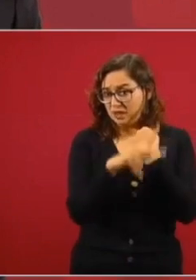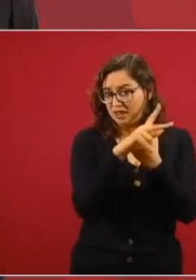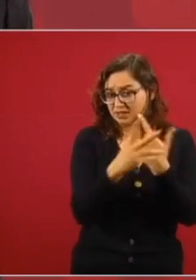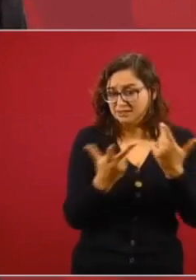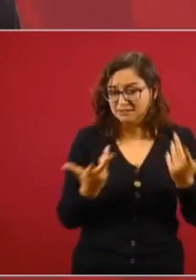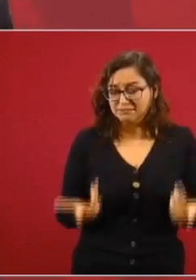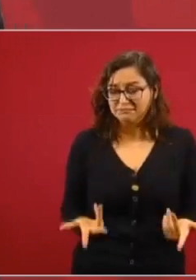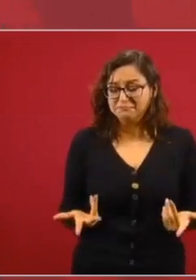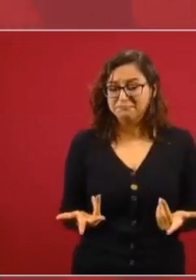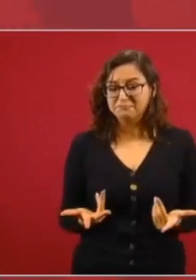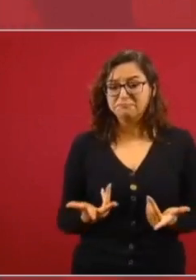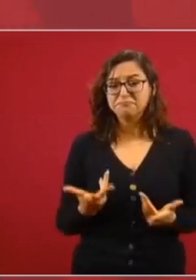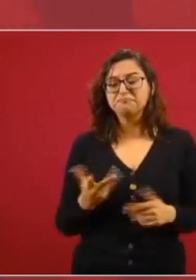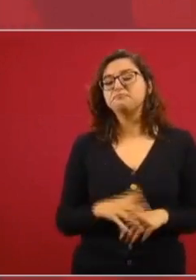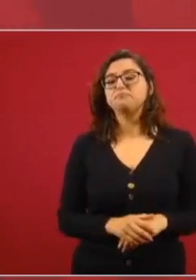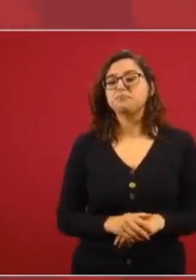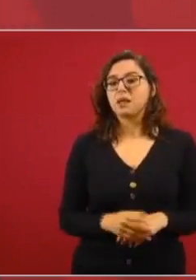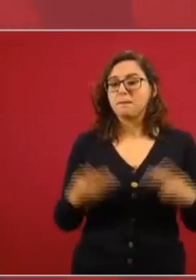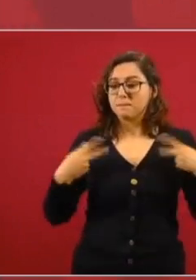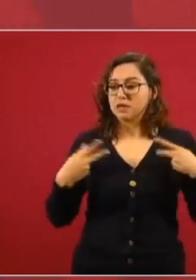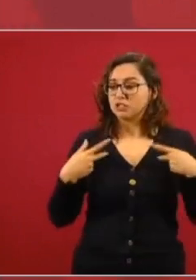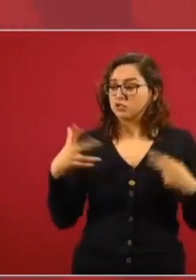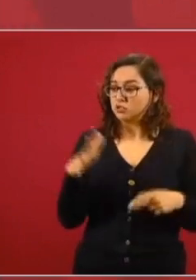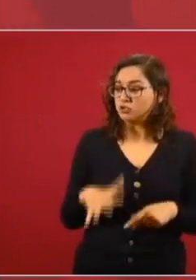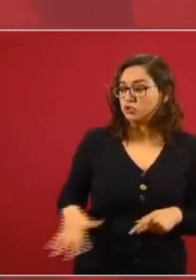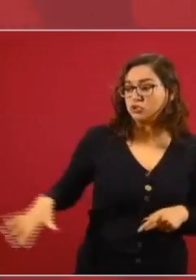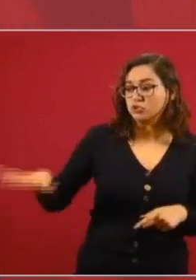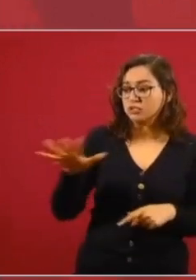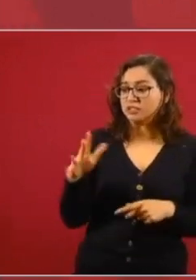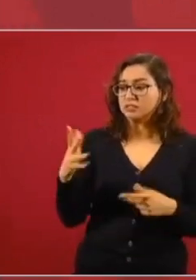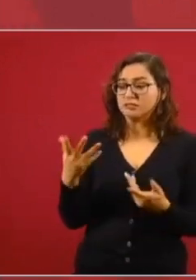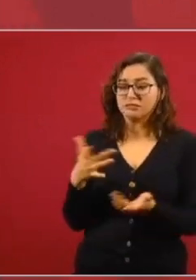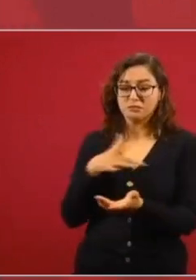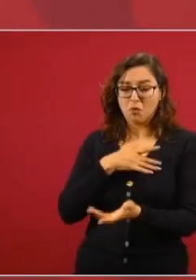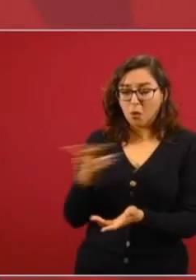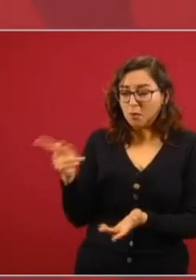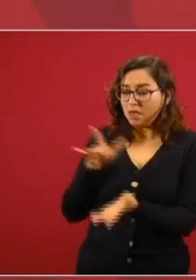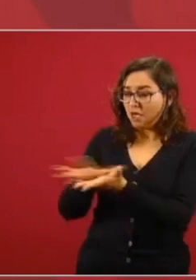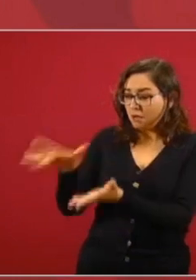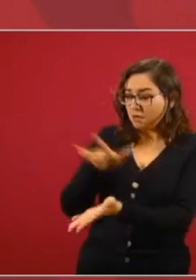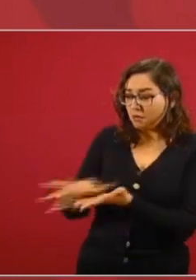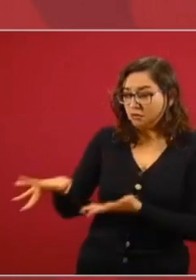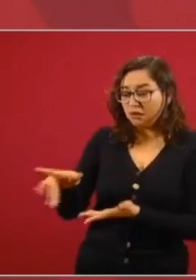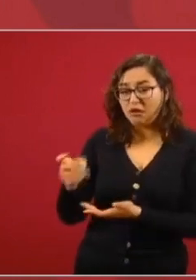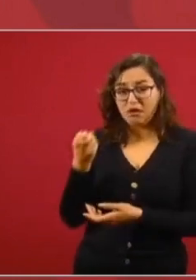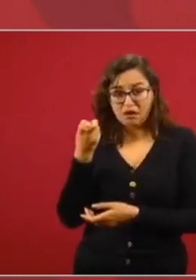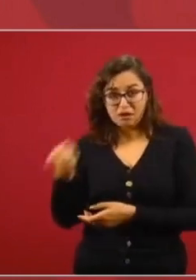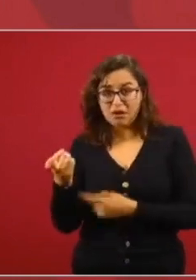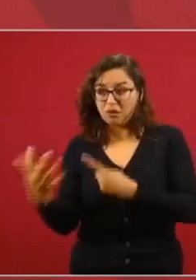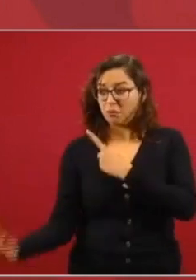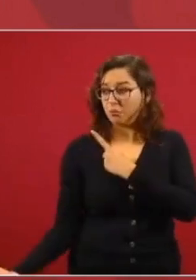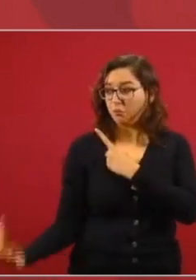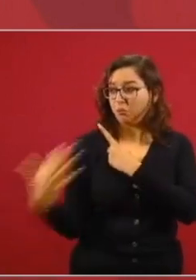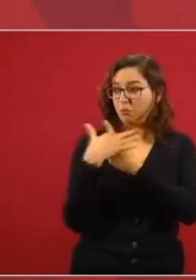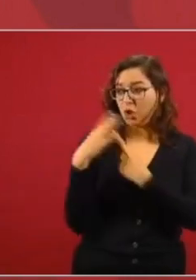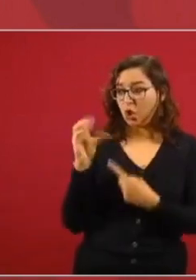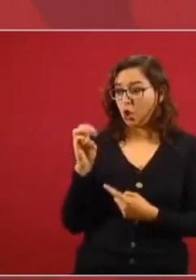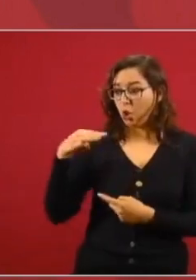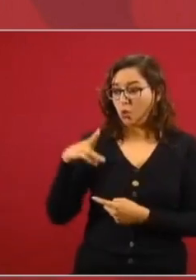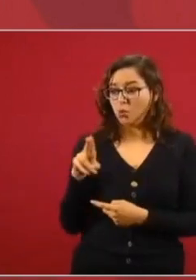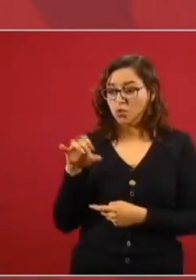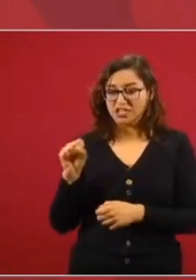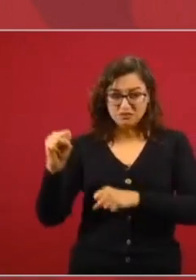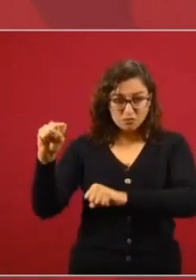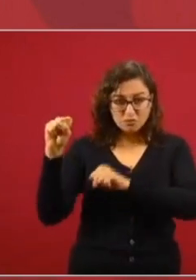Apoyar a los pobres no es comunismo, es el centro del Evangelio. Y pues es un